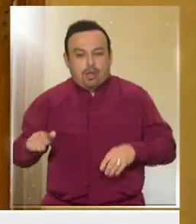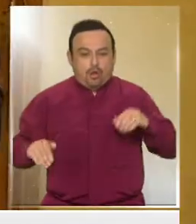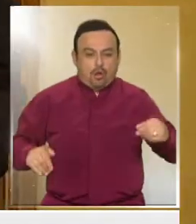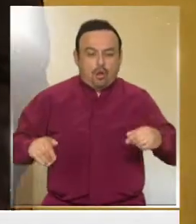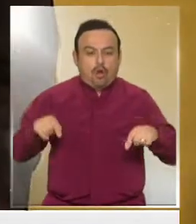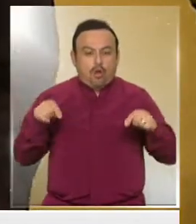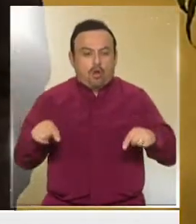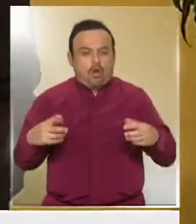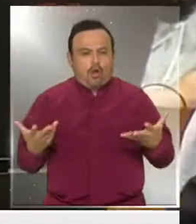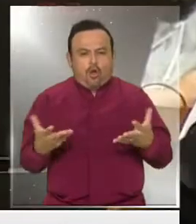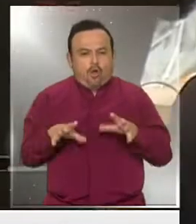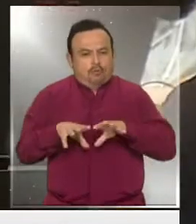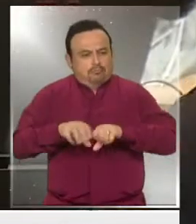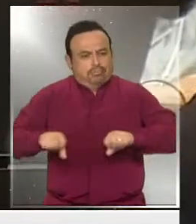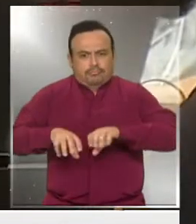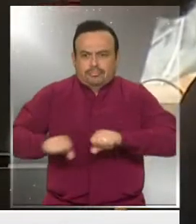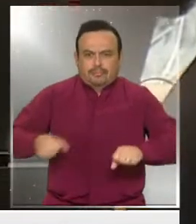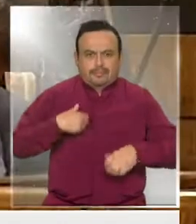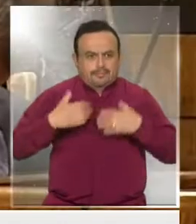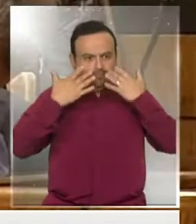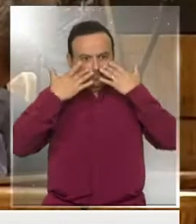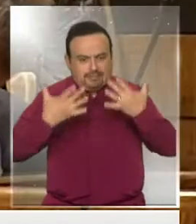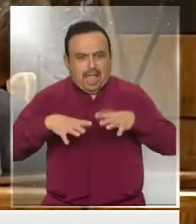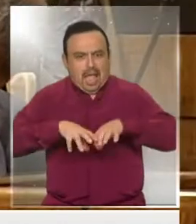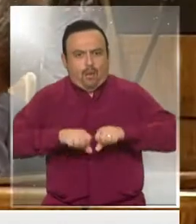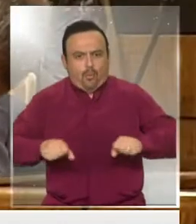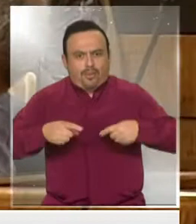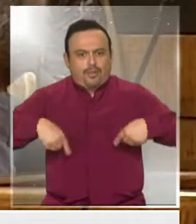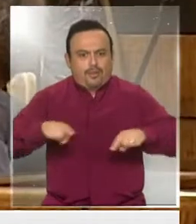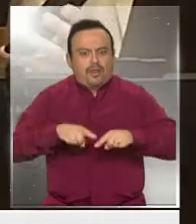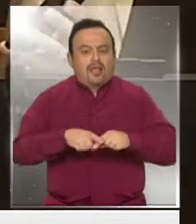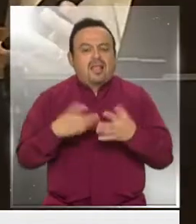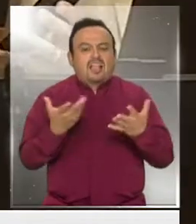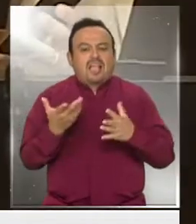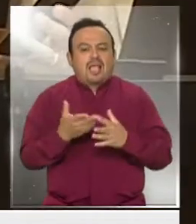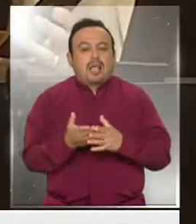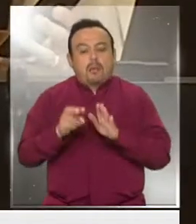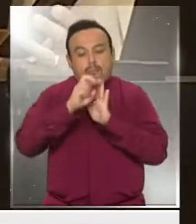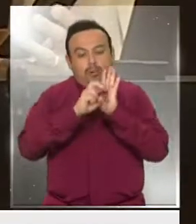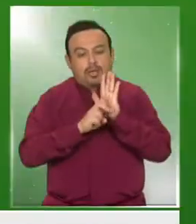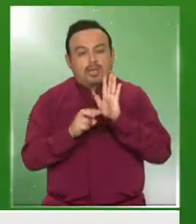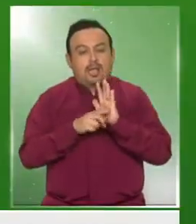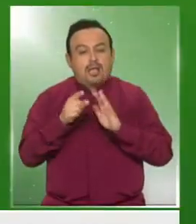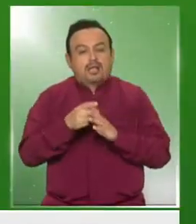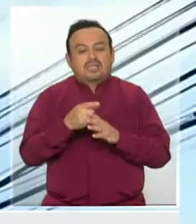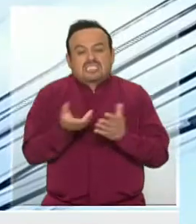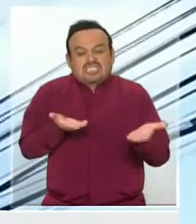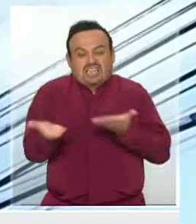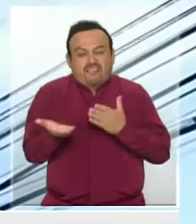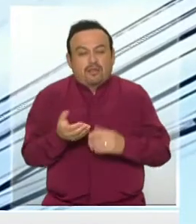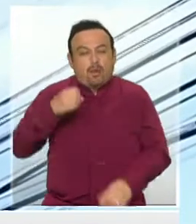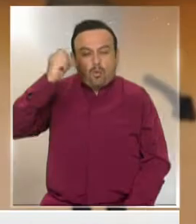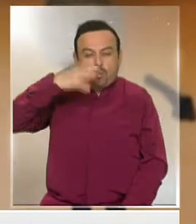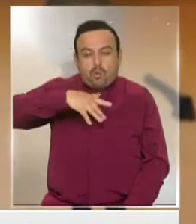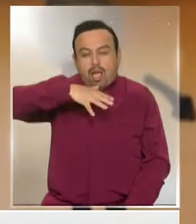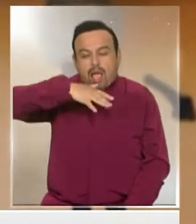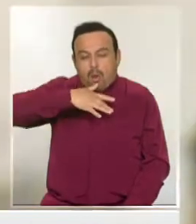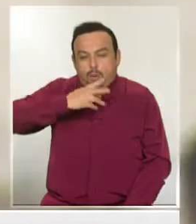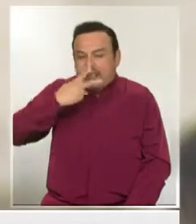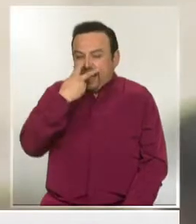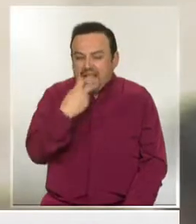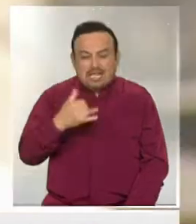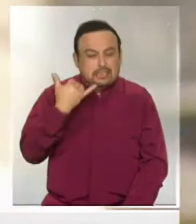oposición logran tanto consenso. Se trata de un proyecto que busca congelar las cuentas de los servicios básicos. Luz, agua,